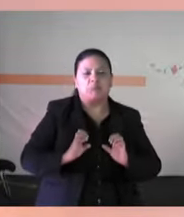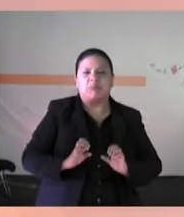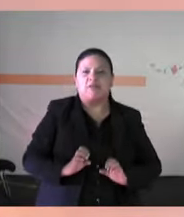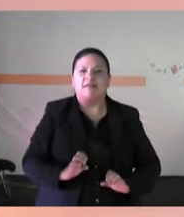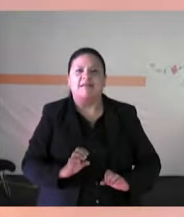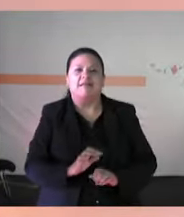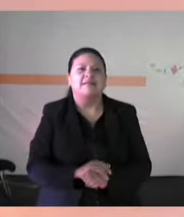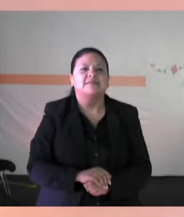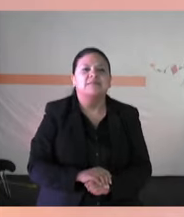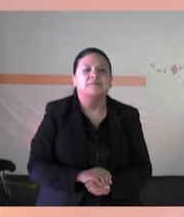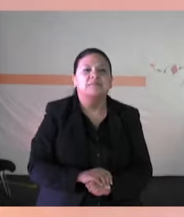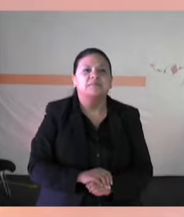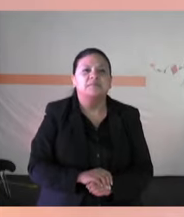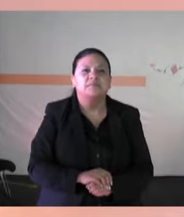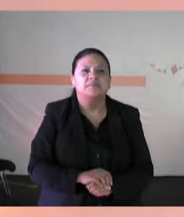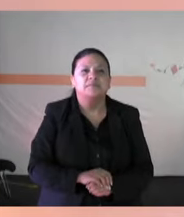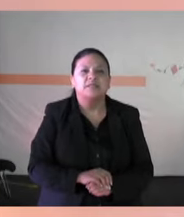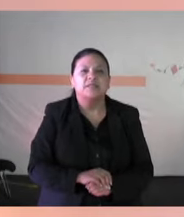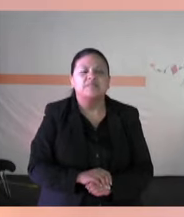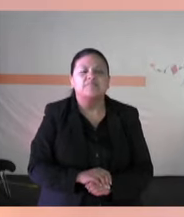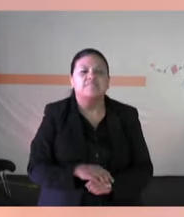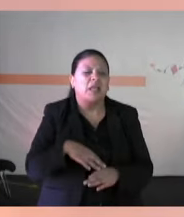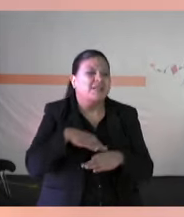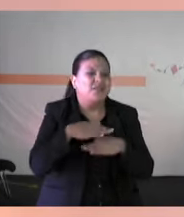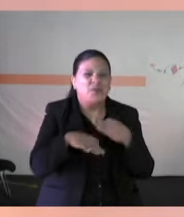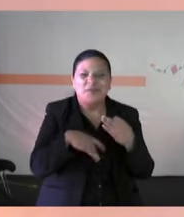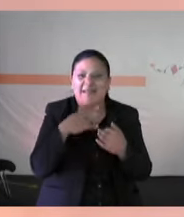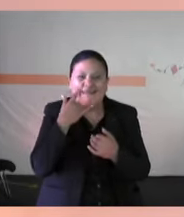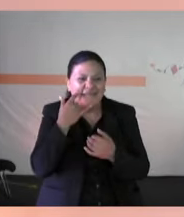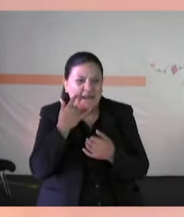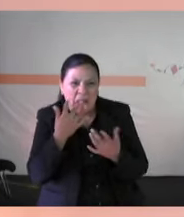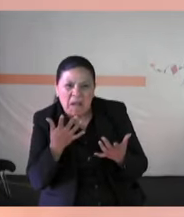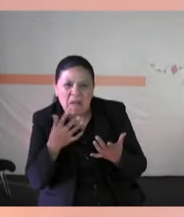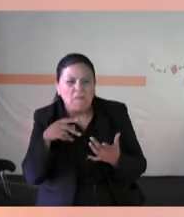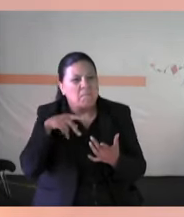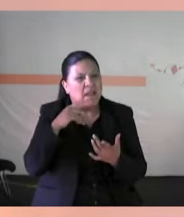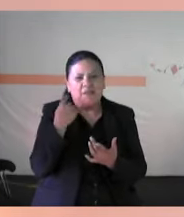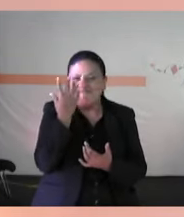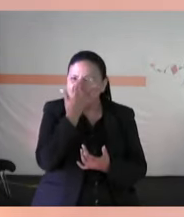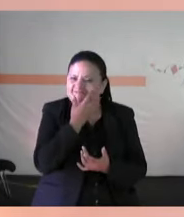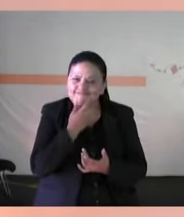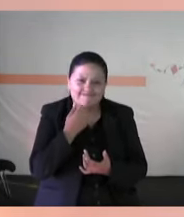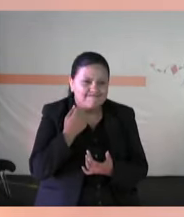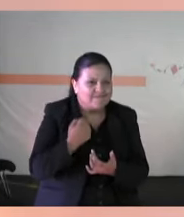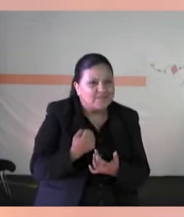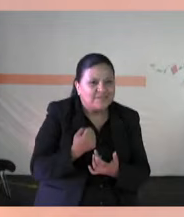y pues todo era rarísimo y precioso.